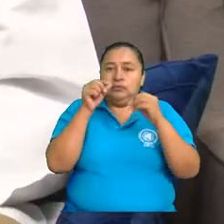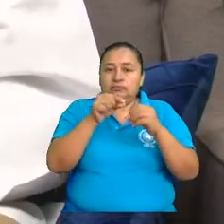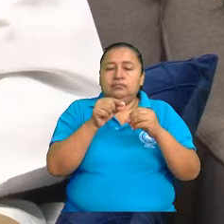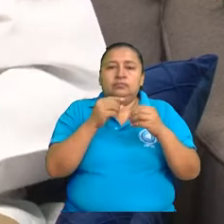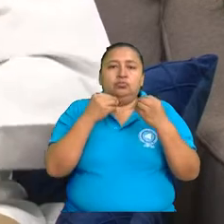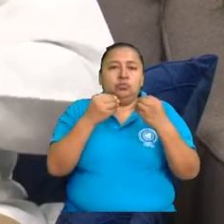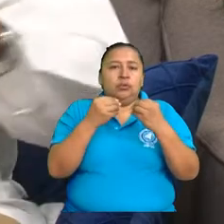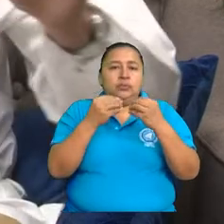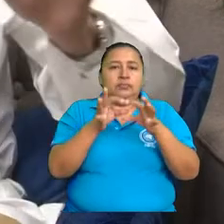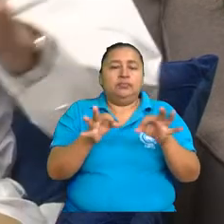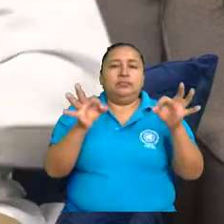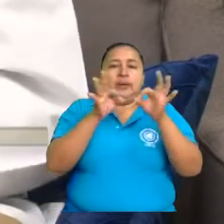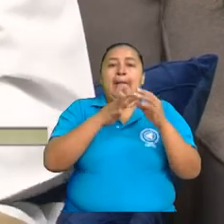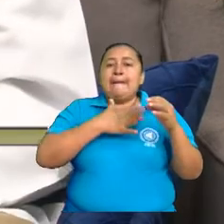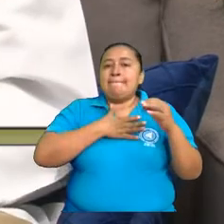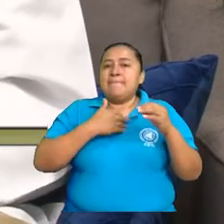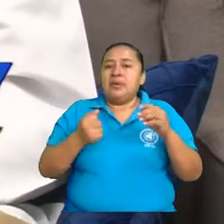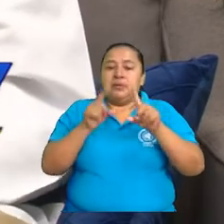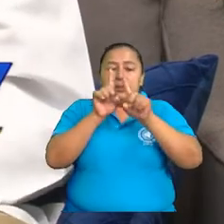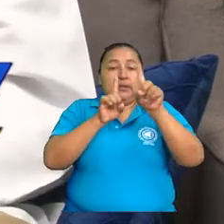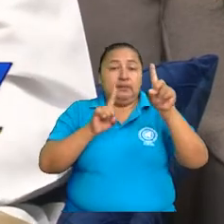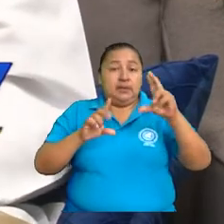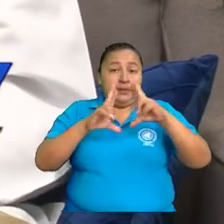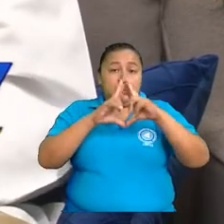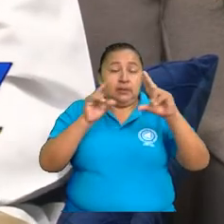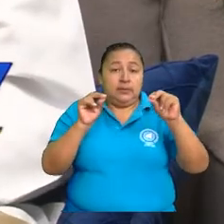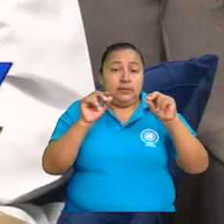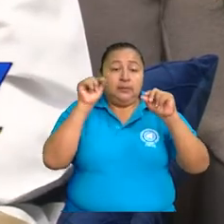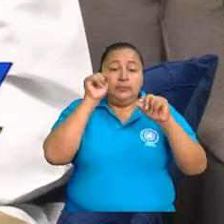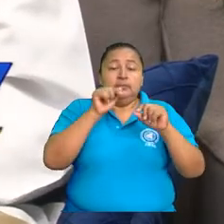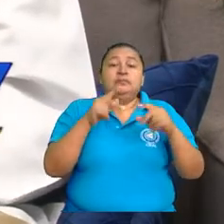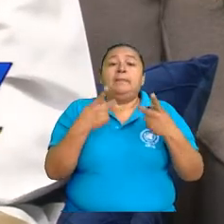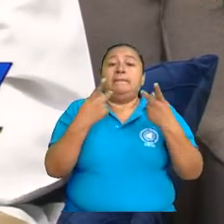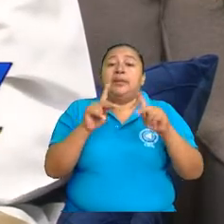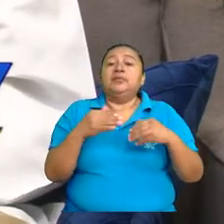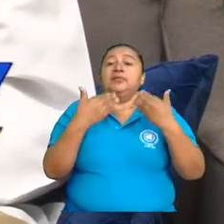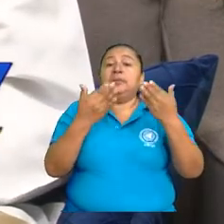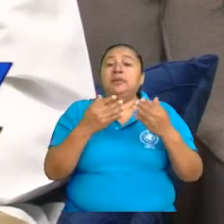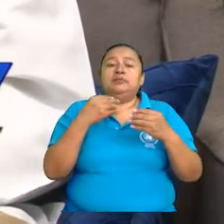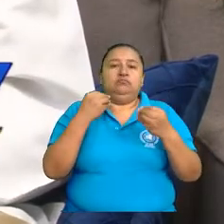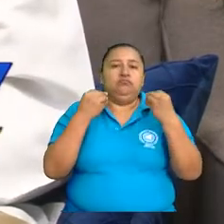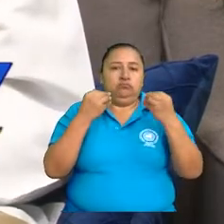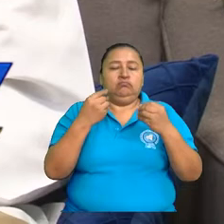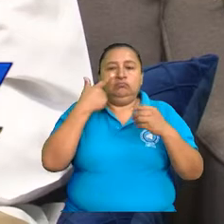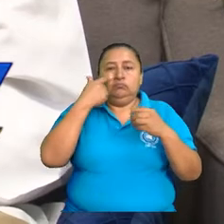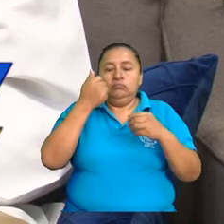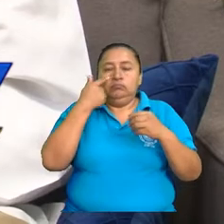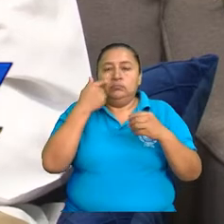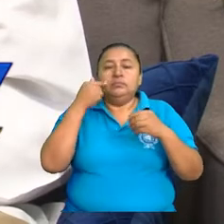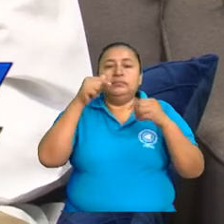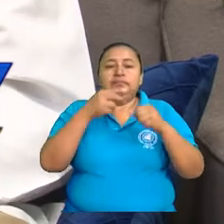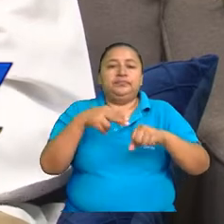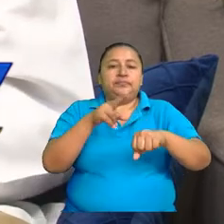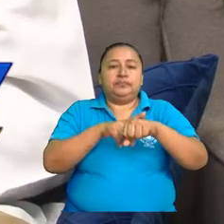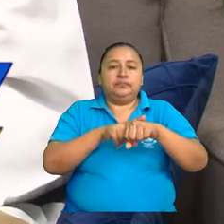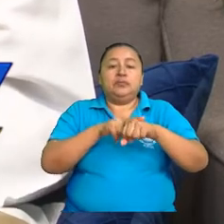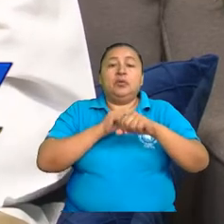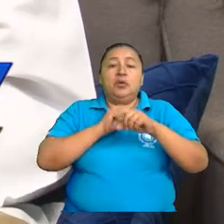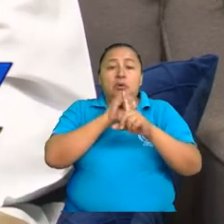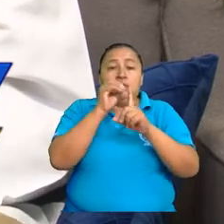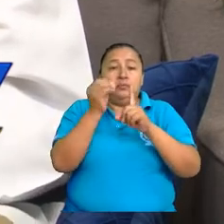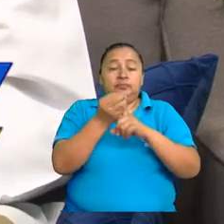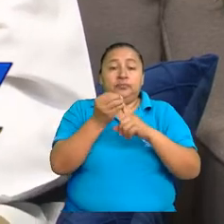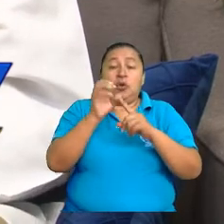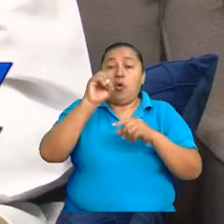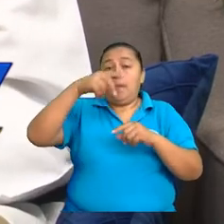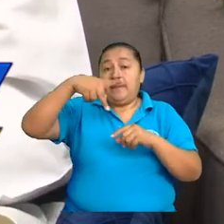el laboratorio que es el mejor a nivel del país, además con un alto reconocimiento de la Organización Mundial de la Salud, la Organización